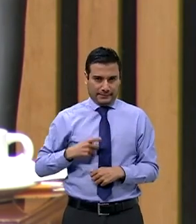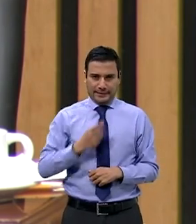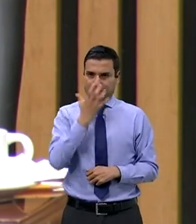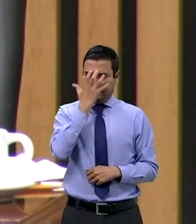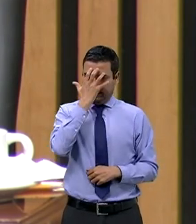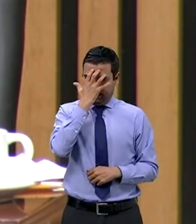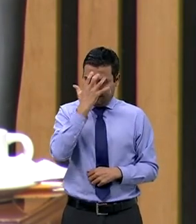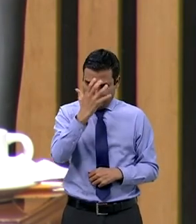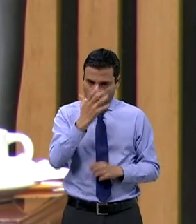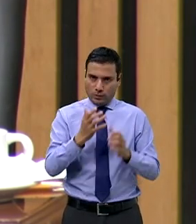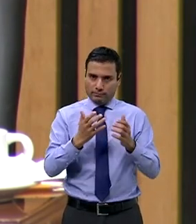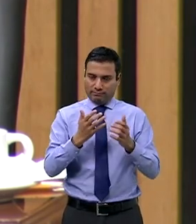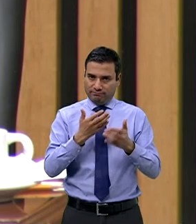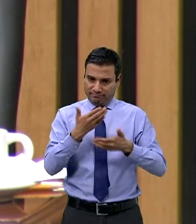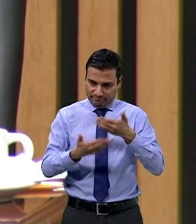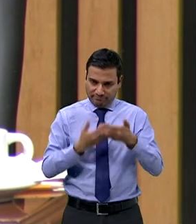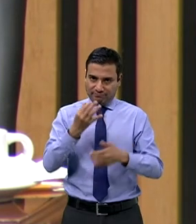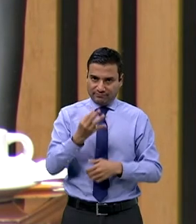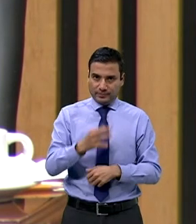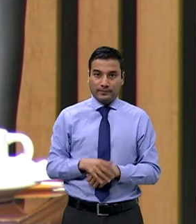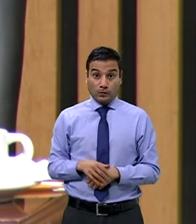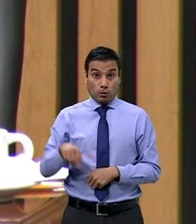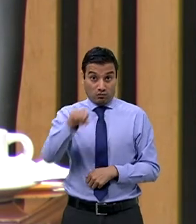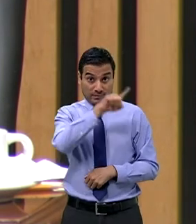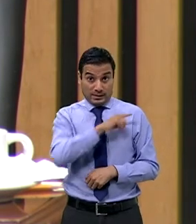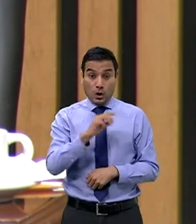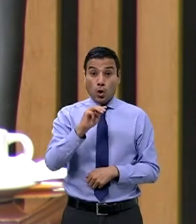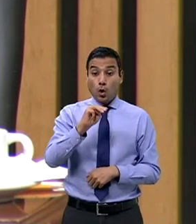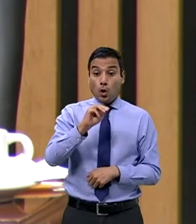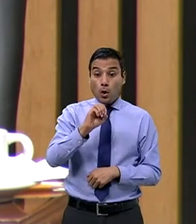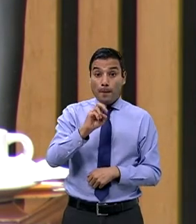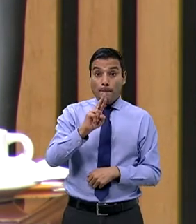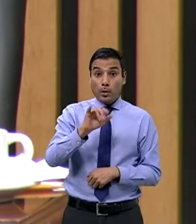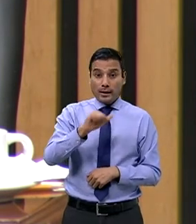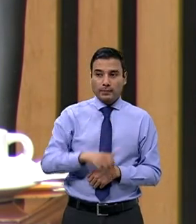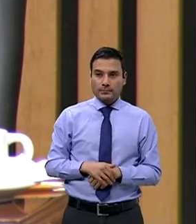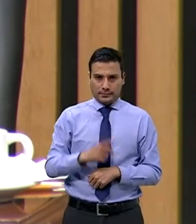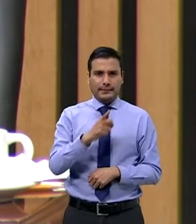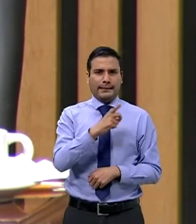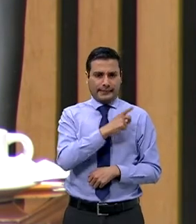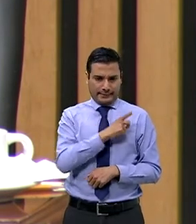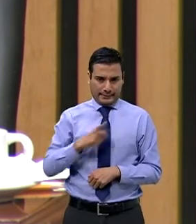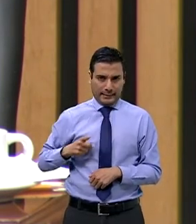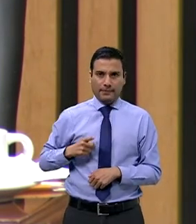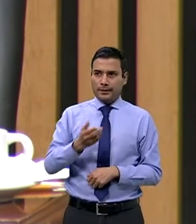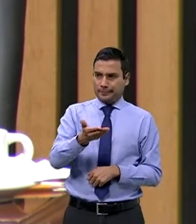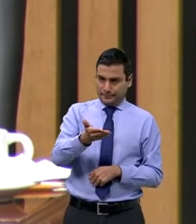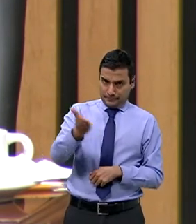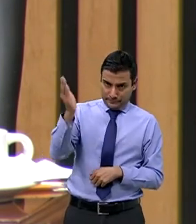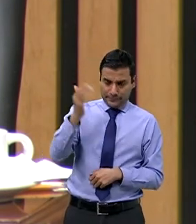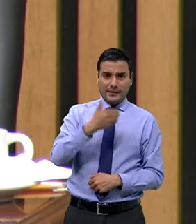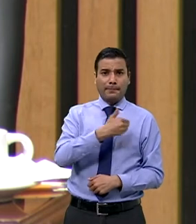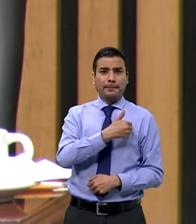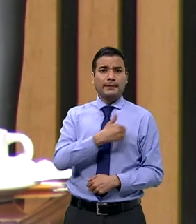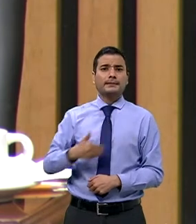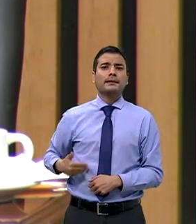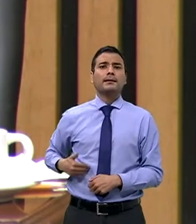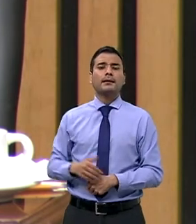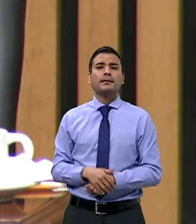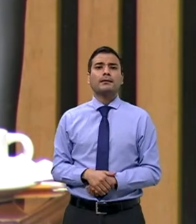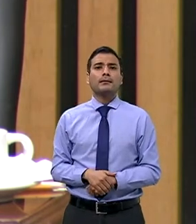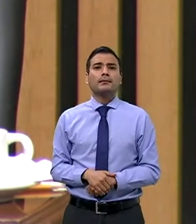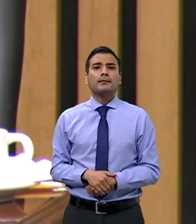por favor a quien nos representa la mayoría vayan a entregar la cuenta a su presidente de por qué no